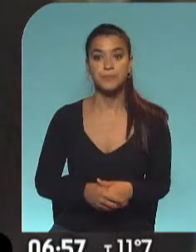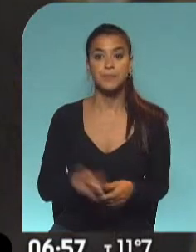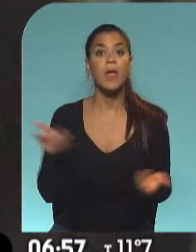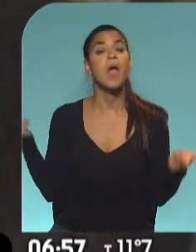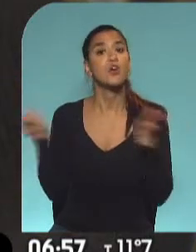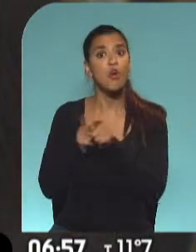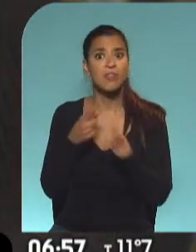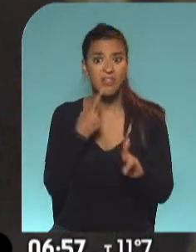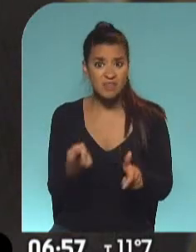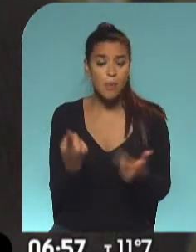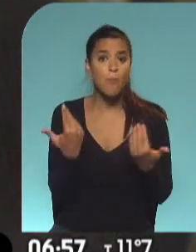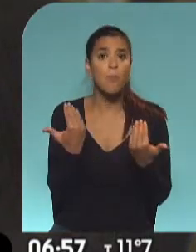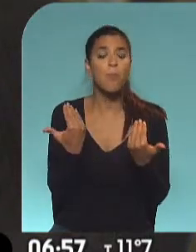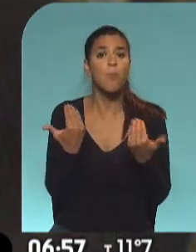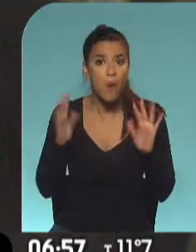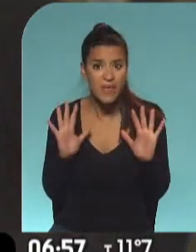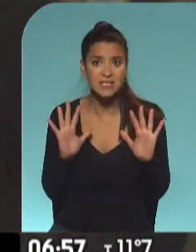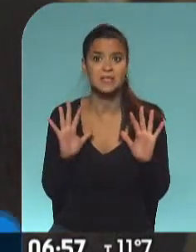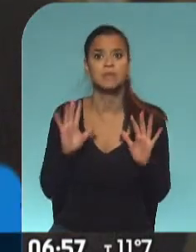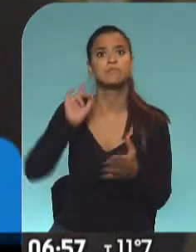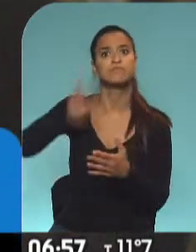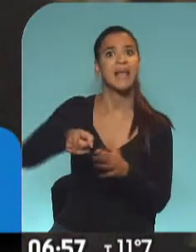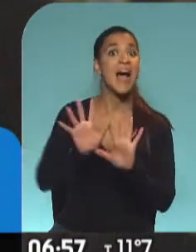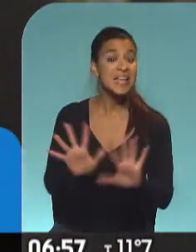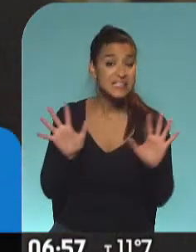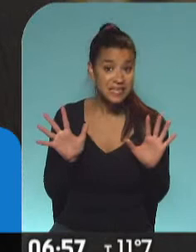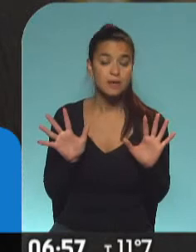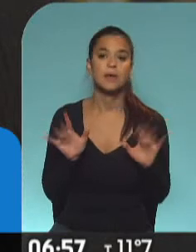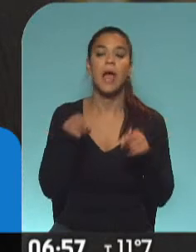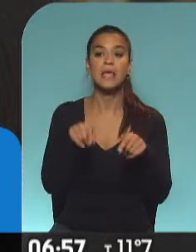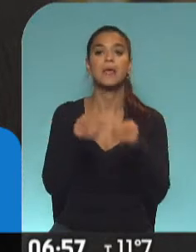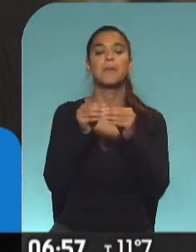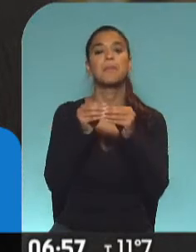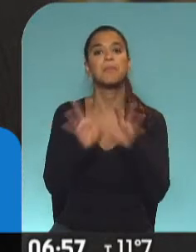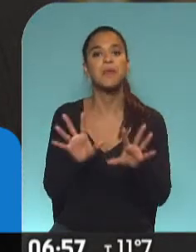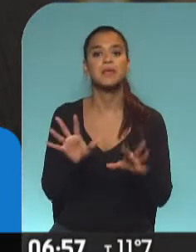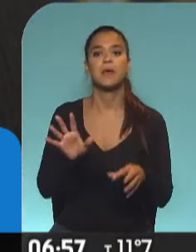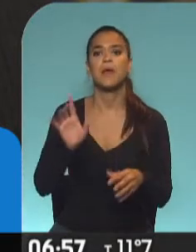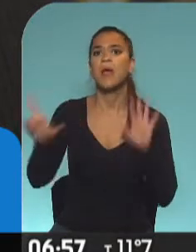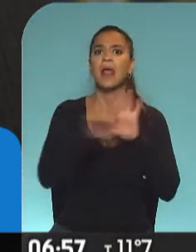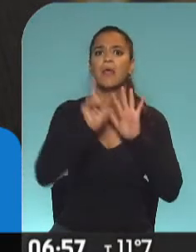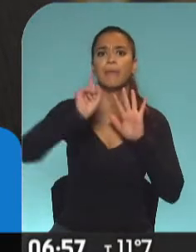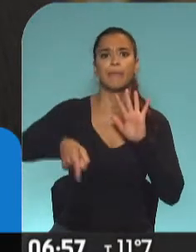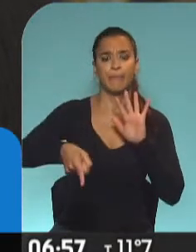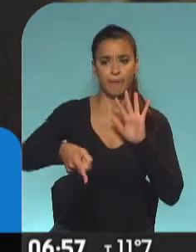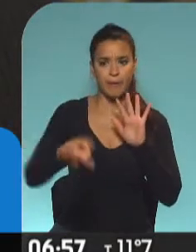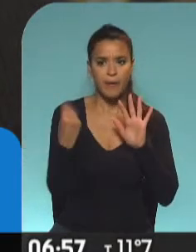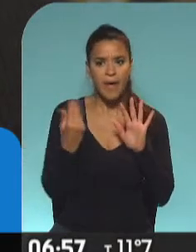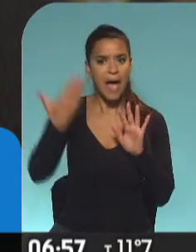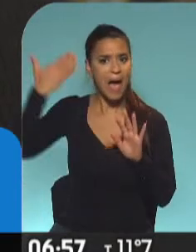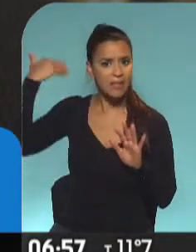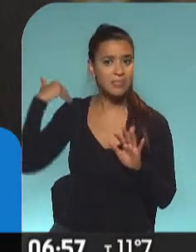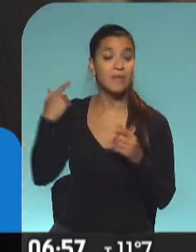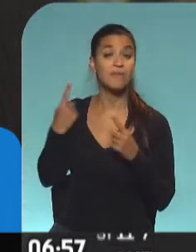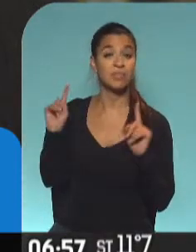Corte dice, pueden ser designados de esta forma, estamos empezando a legitimar lo que era